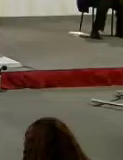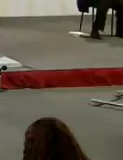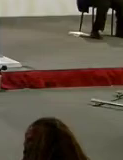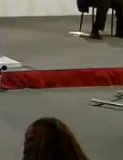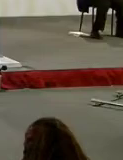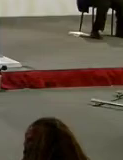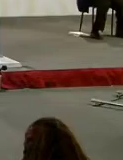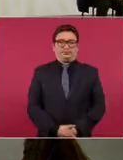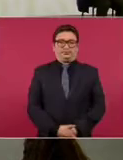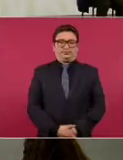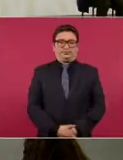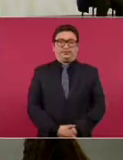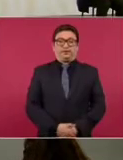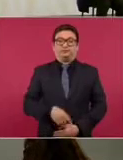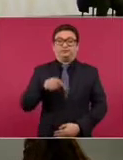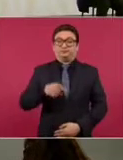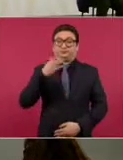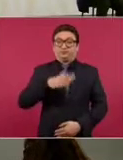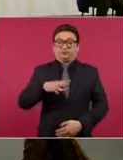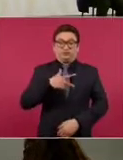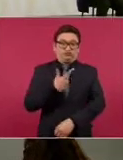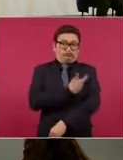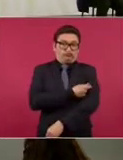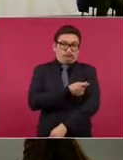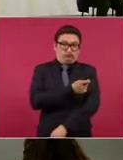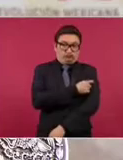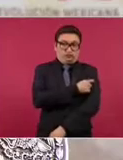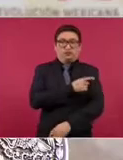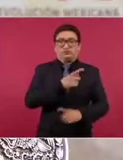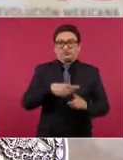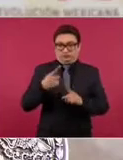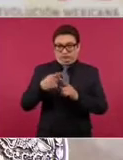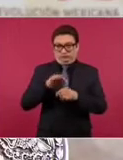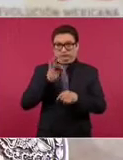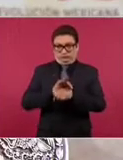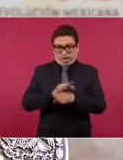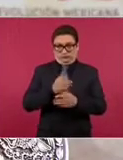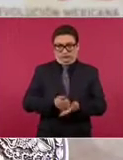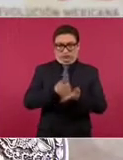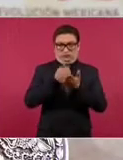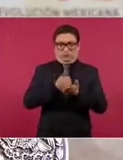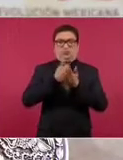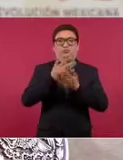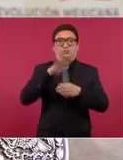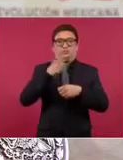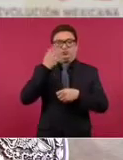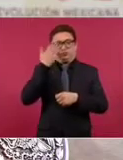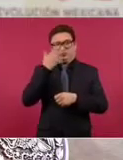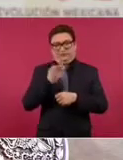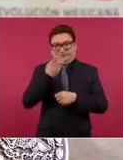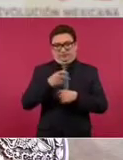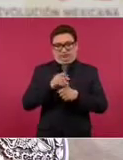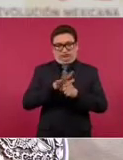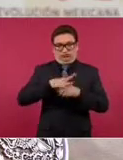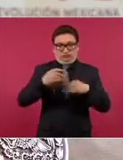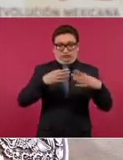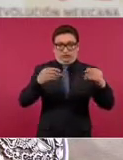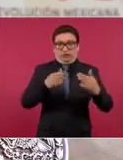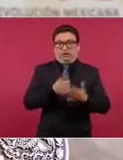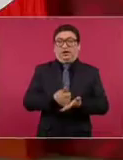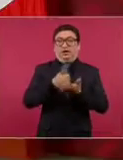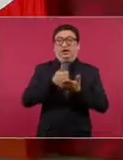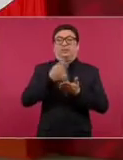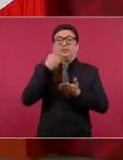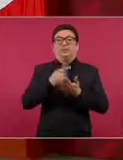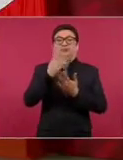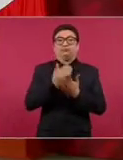altas coberturas de vacunación, la vacuna. La inmunidad causada por la vacuna lo que nos permite es que,